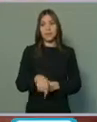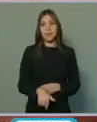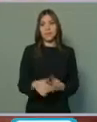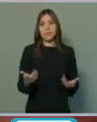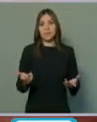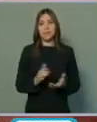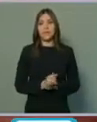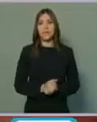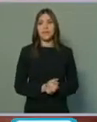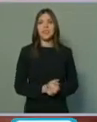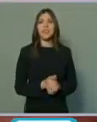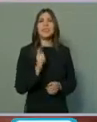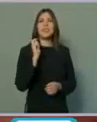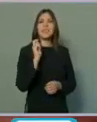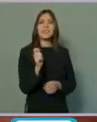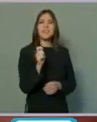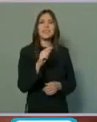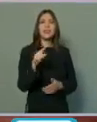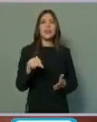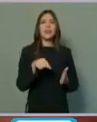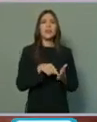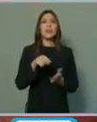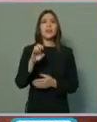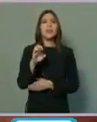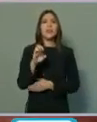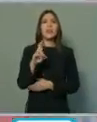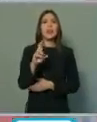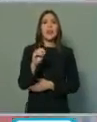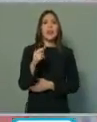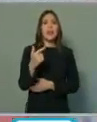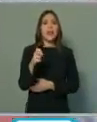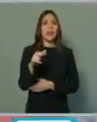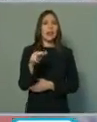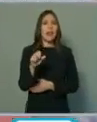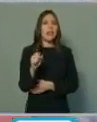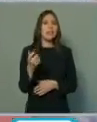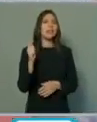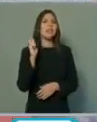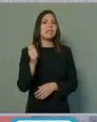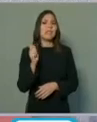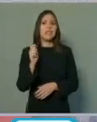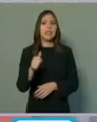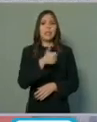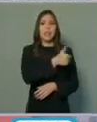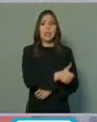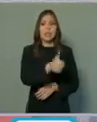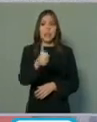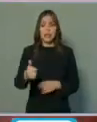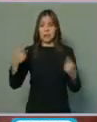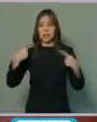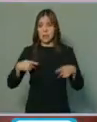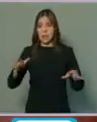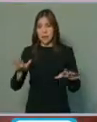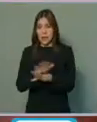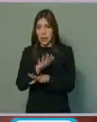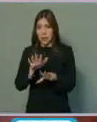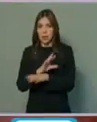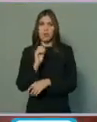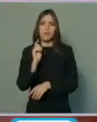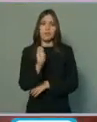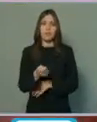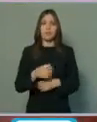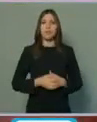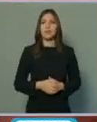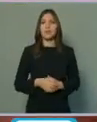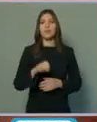claro. Oye, pero a ver, ¿qué son las zonas erógenas? Porque cambian en cada persona. Claro, hablemos que las zonas erógenas